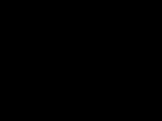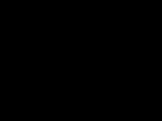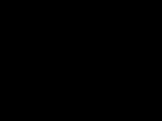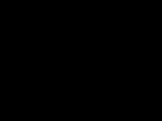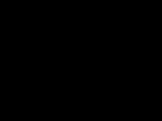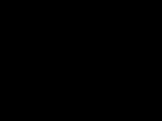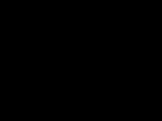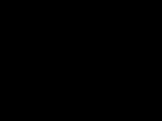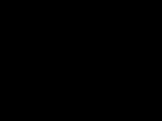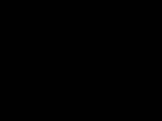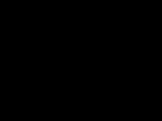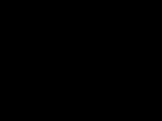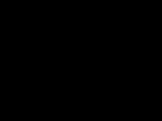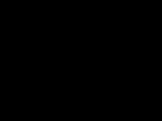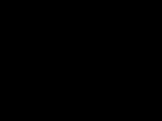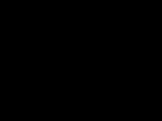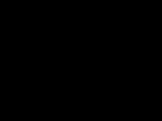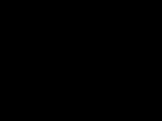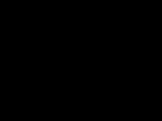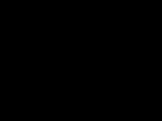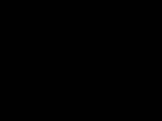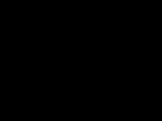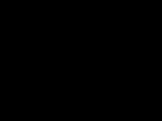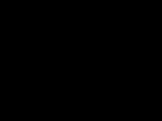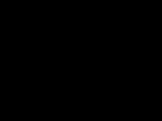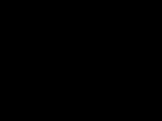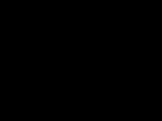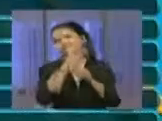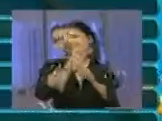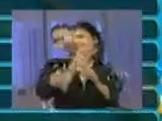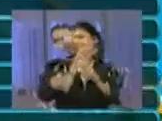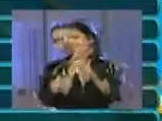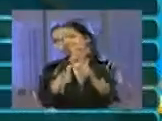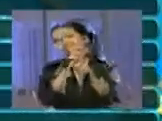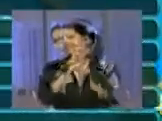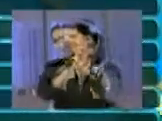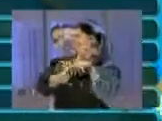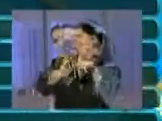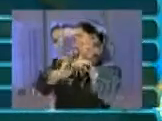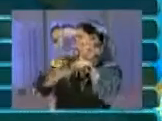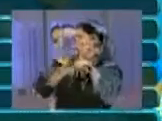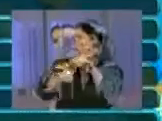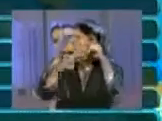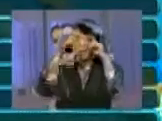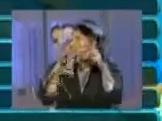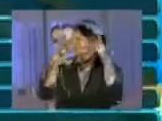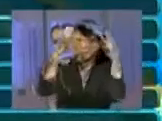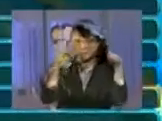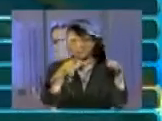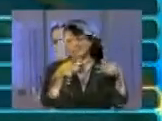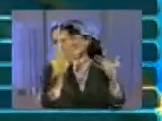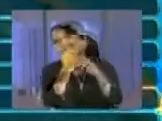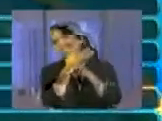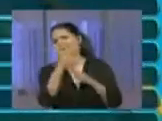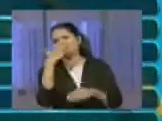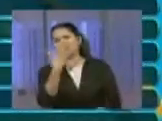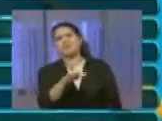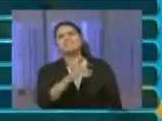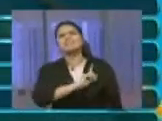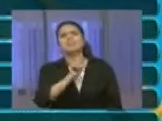banda de los zombis que se la pasa criticando los deportistas los atletas nuestros Ah Ramos alud tú no eres capaz ni de bañarte en macuto